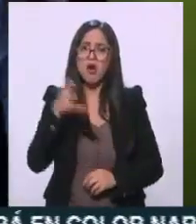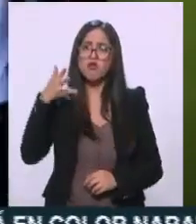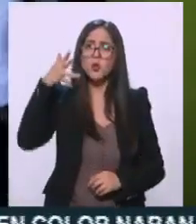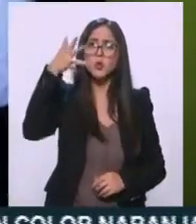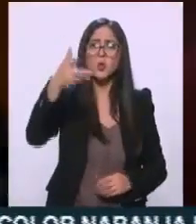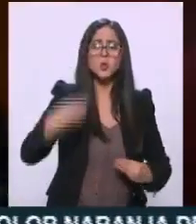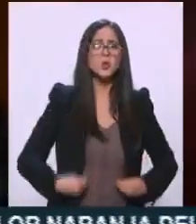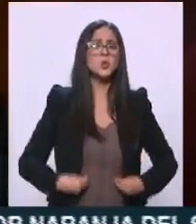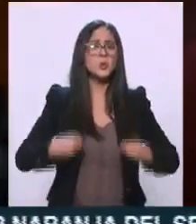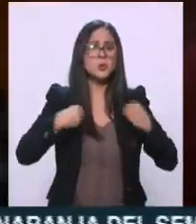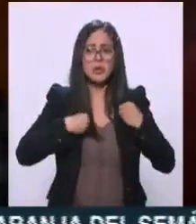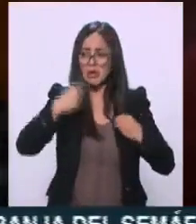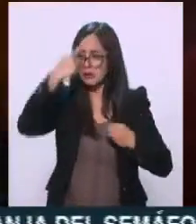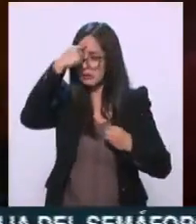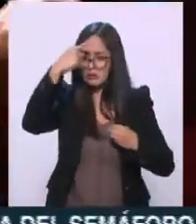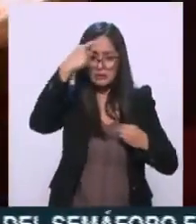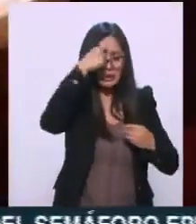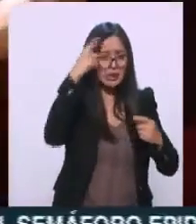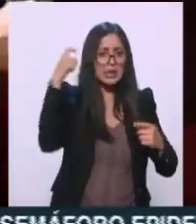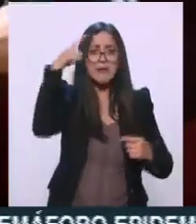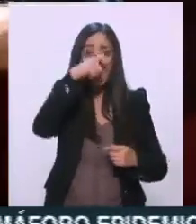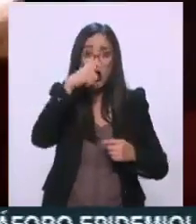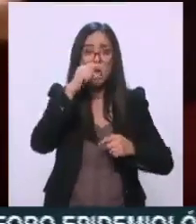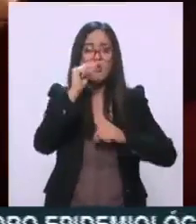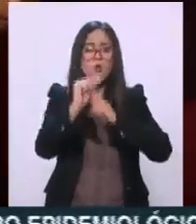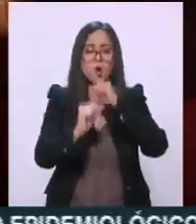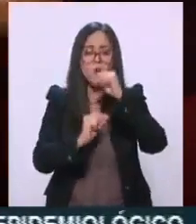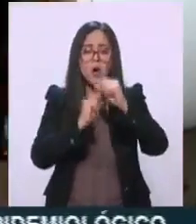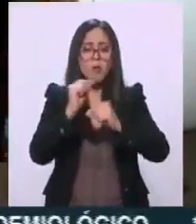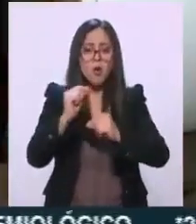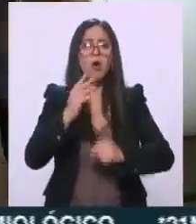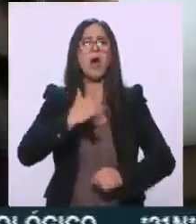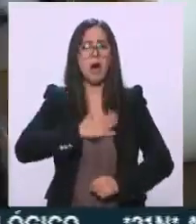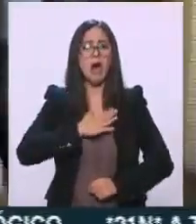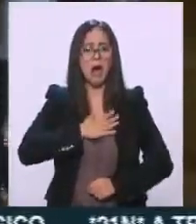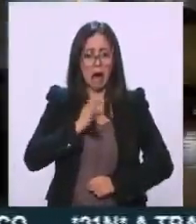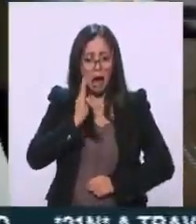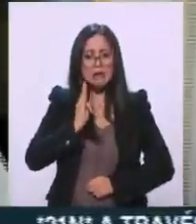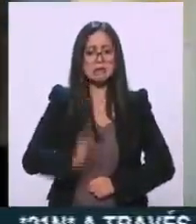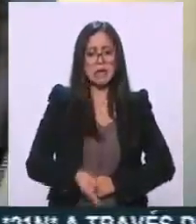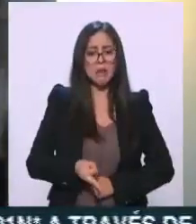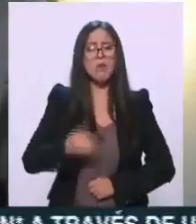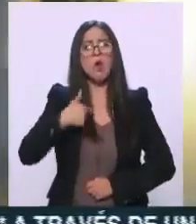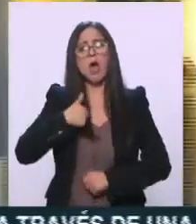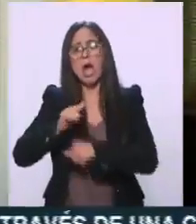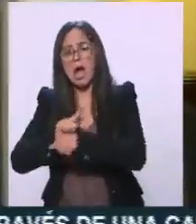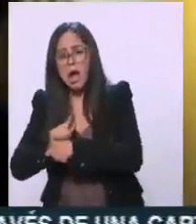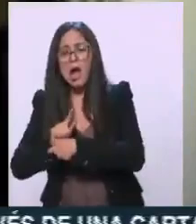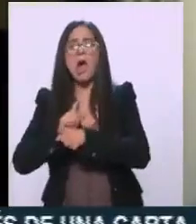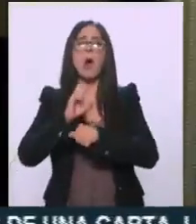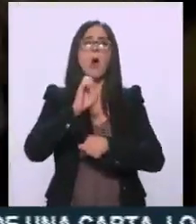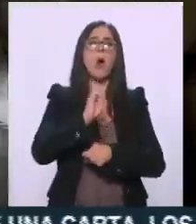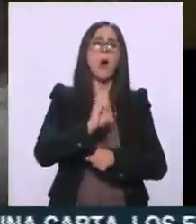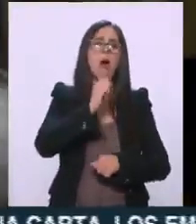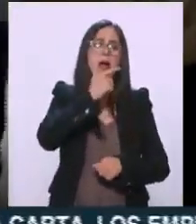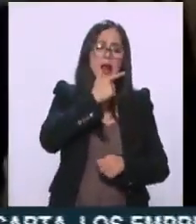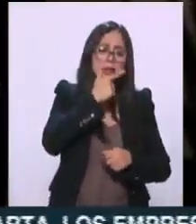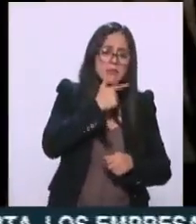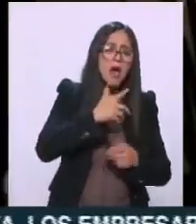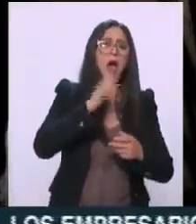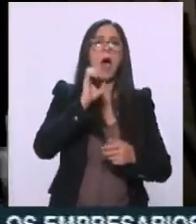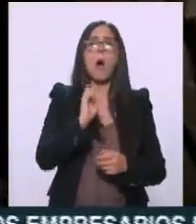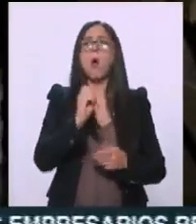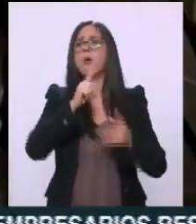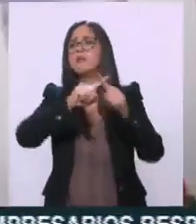cuando logra aceptar su orientación sexual o su identidad de género, pues genera un rechazo absoluto hacia sus